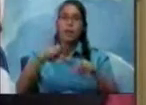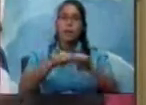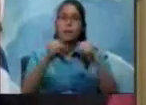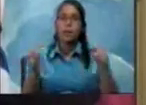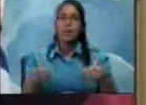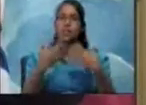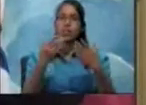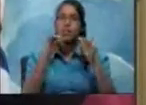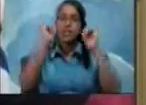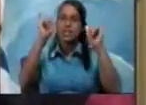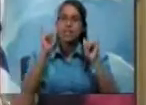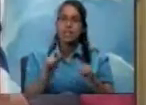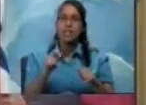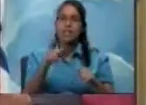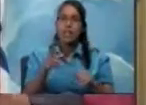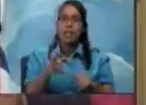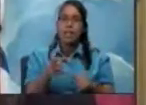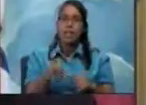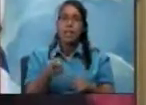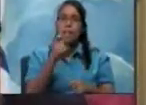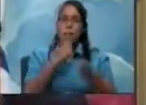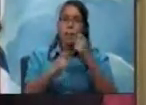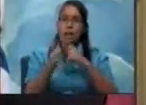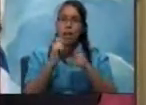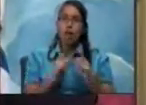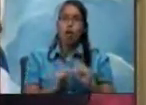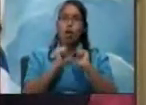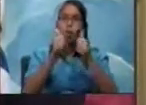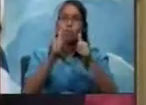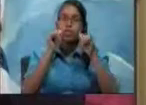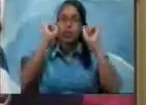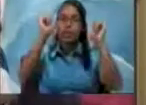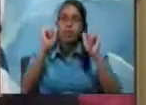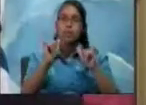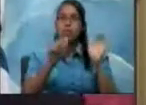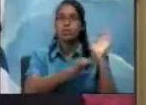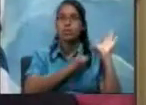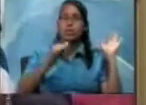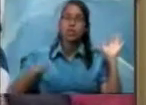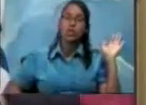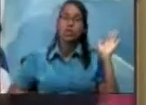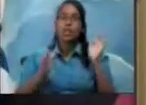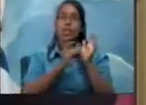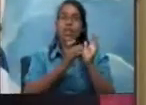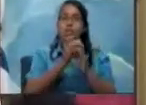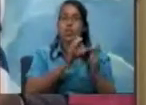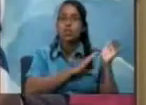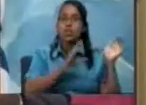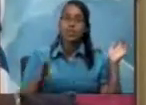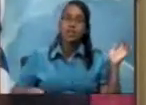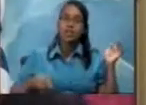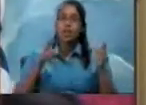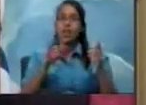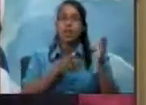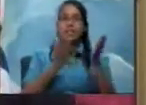y Asimismo del pescado comenzó el mismo señor Jesucristo a servirle a darles